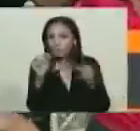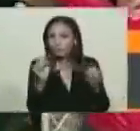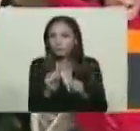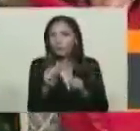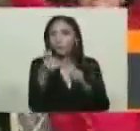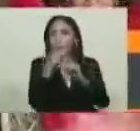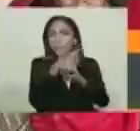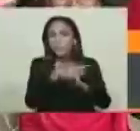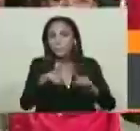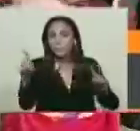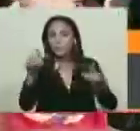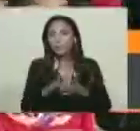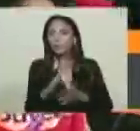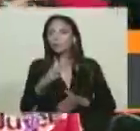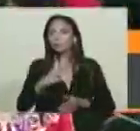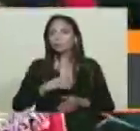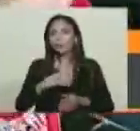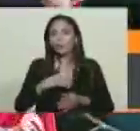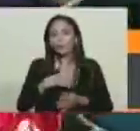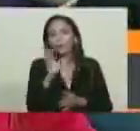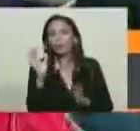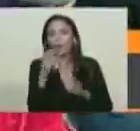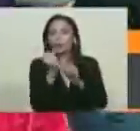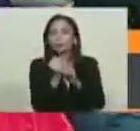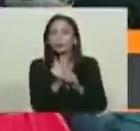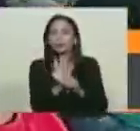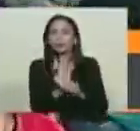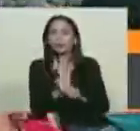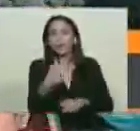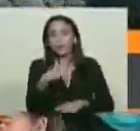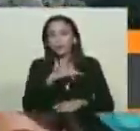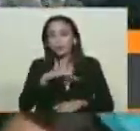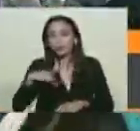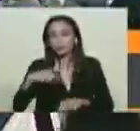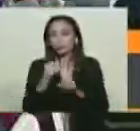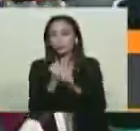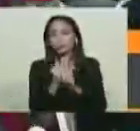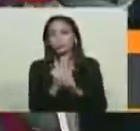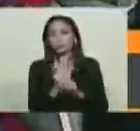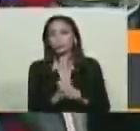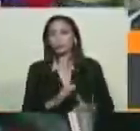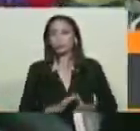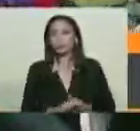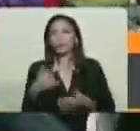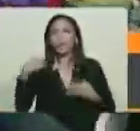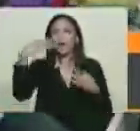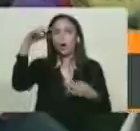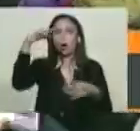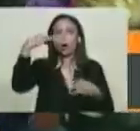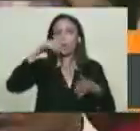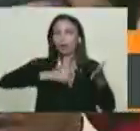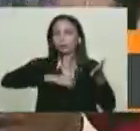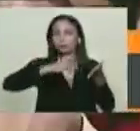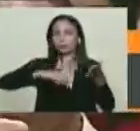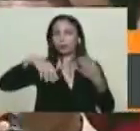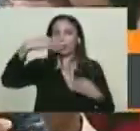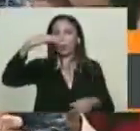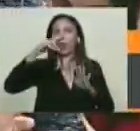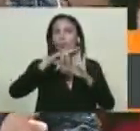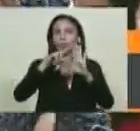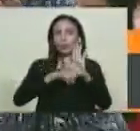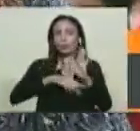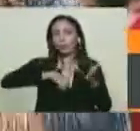pero no podemos nosotros esperar que el papel escrito, la norma